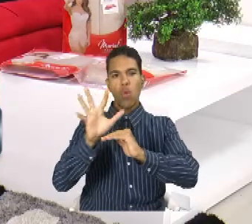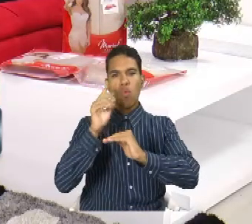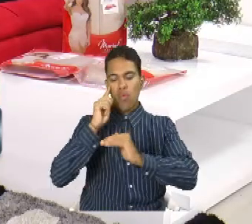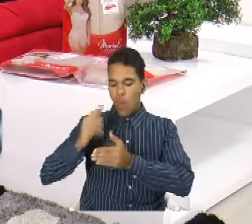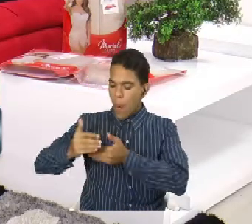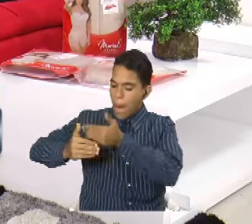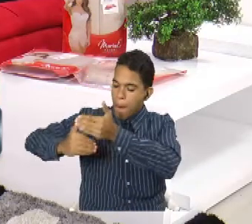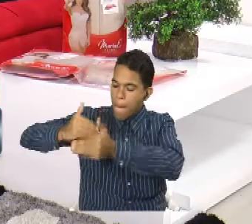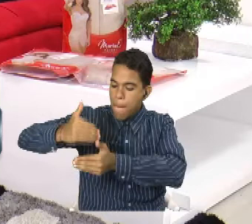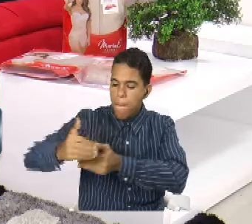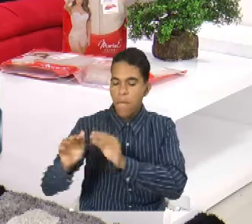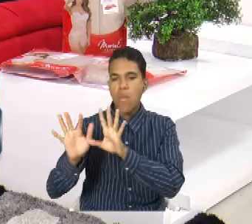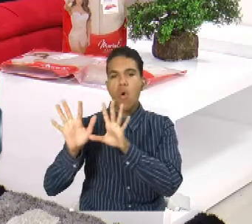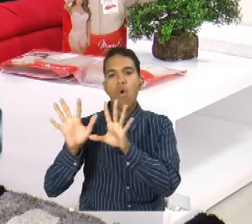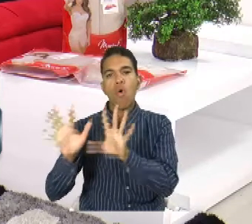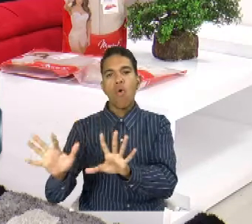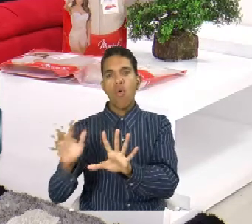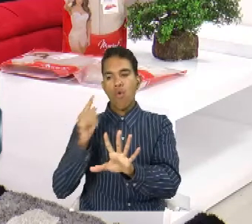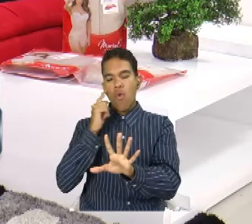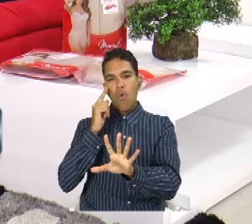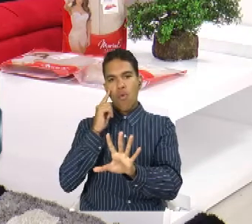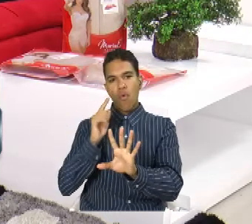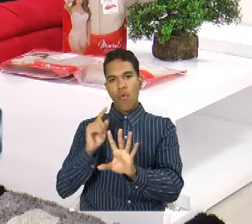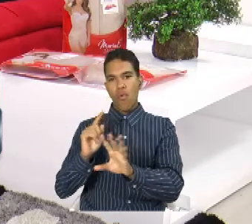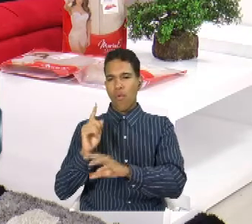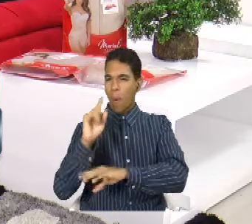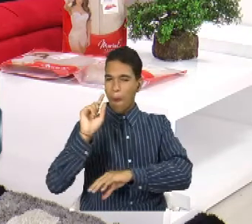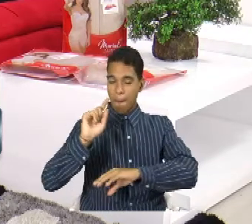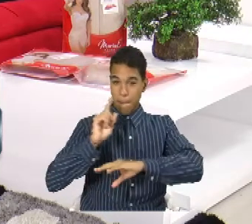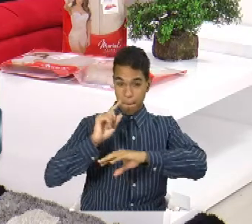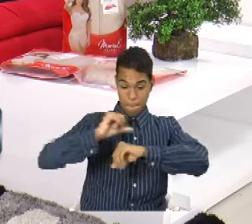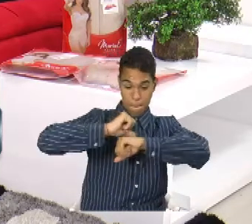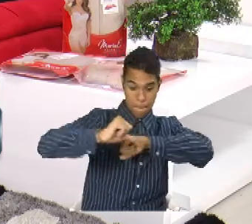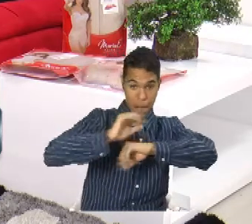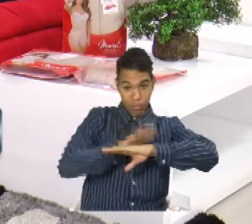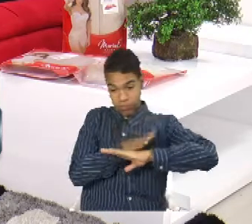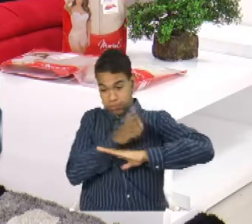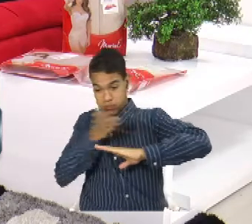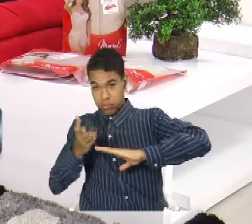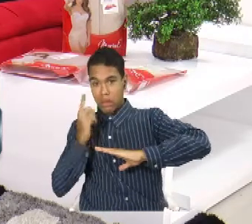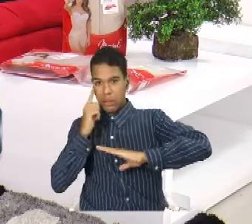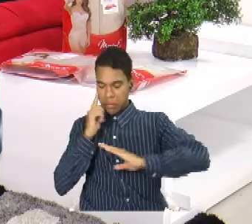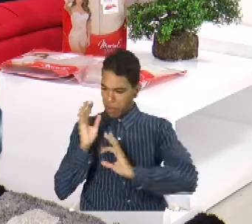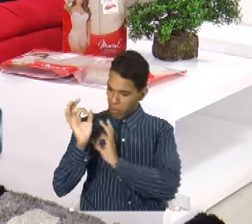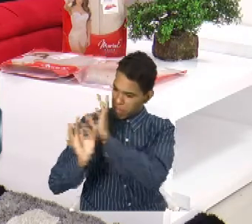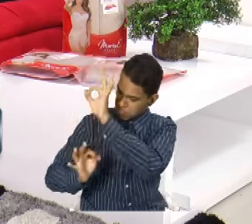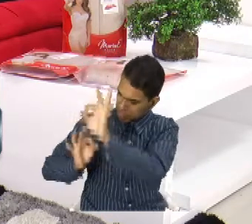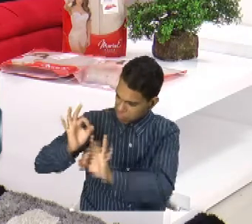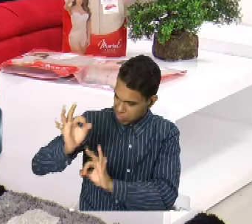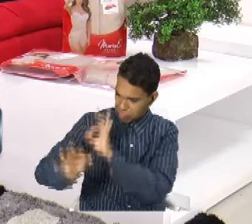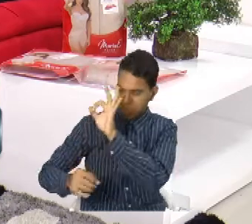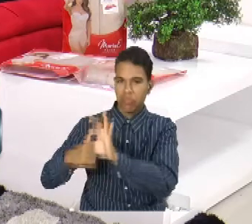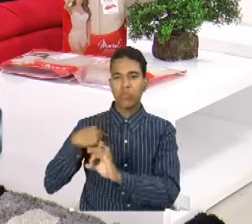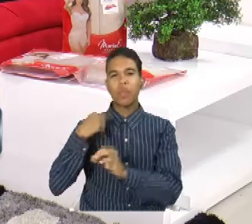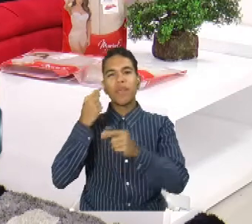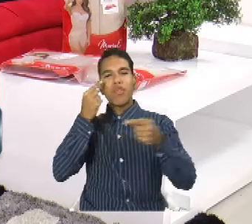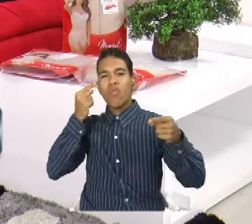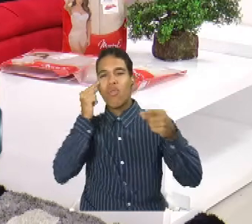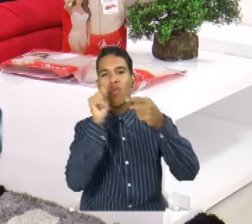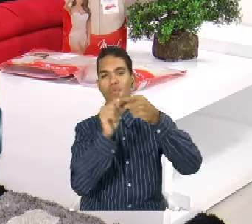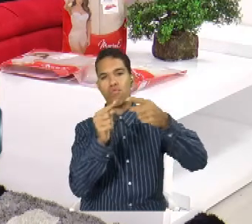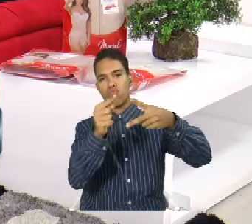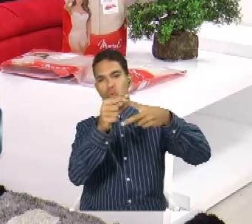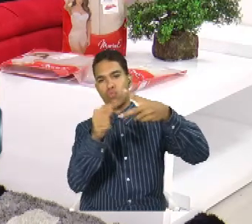de posoperatorio, que es el primer posoperatorio, ¿no? Porque lo ideal sería que fuesen dos, es lo ideal.